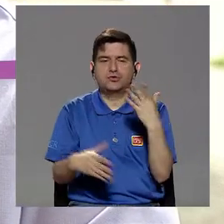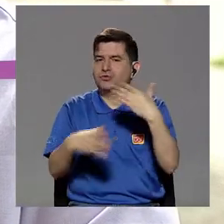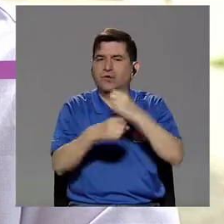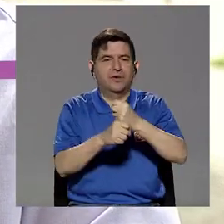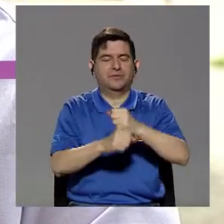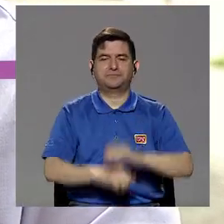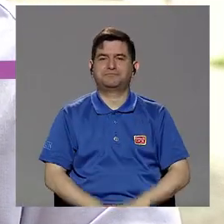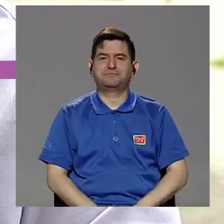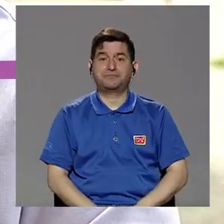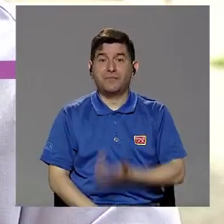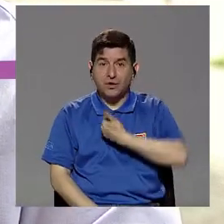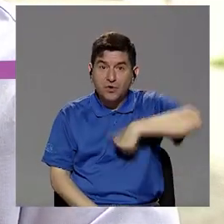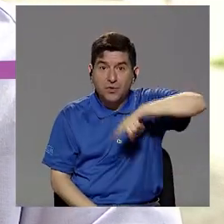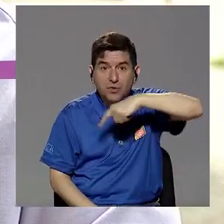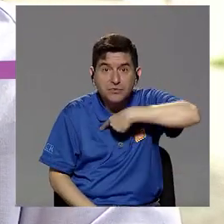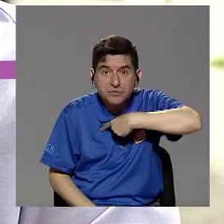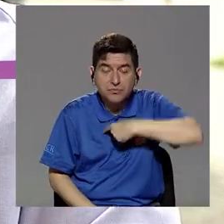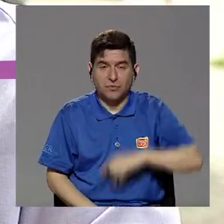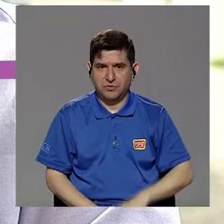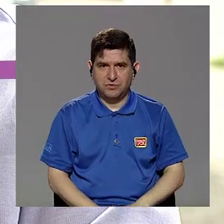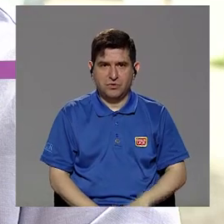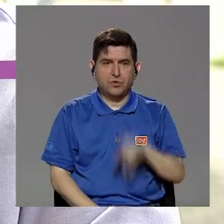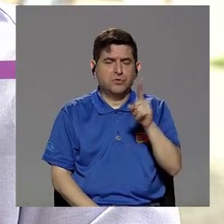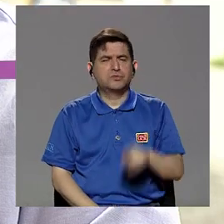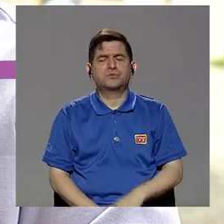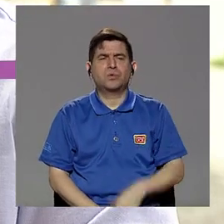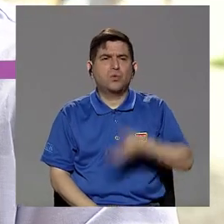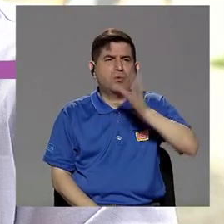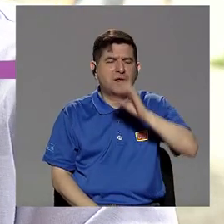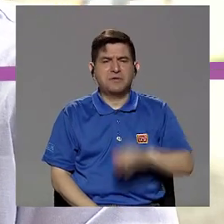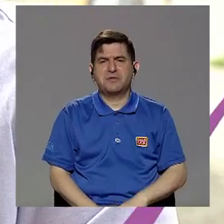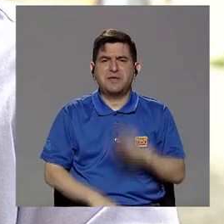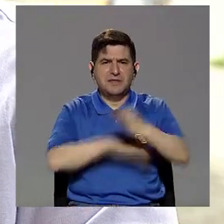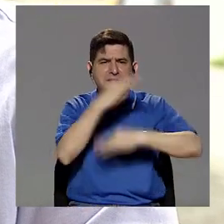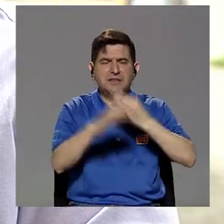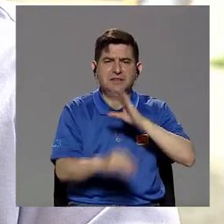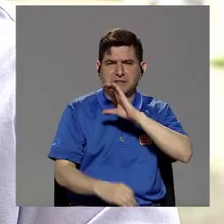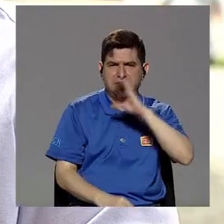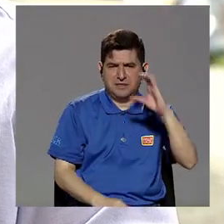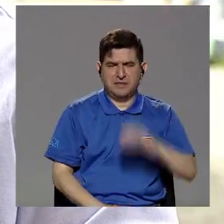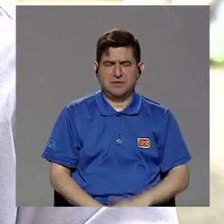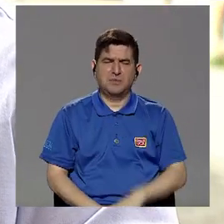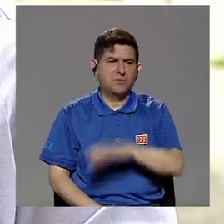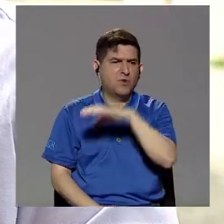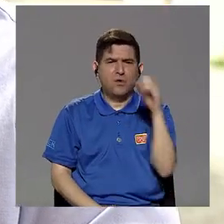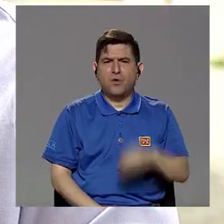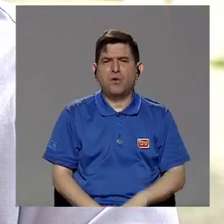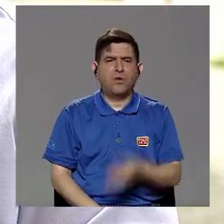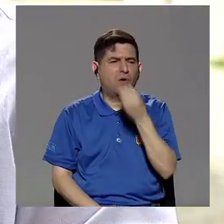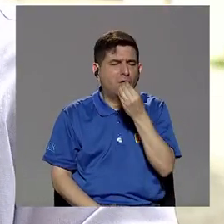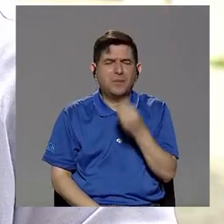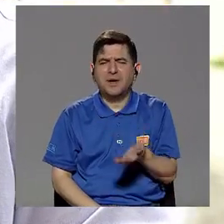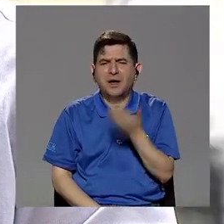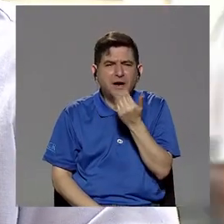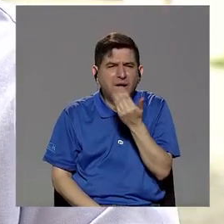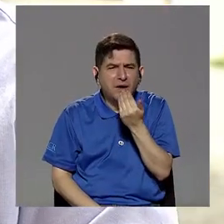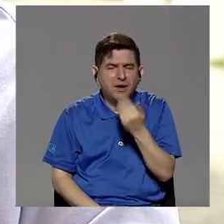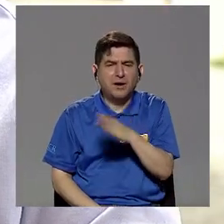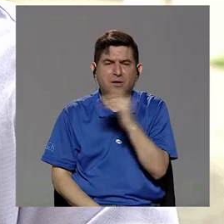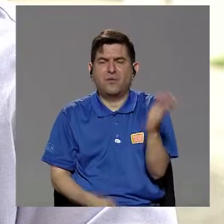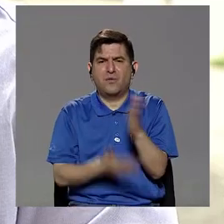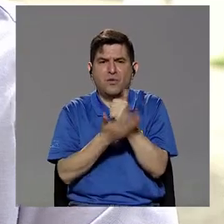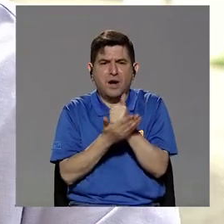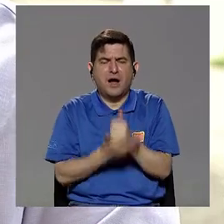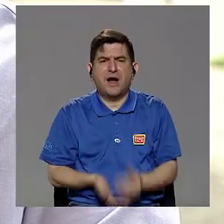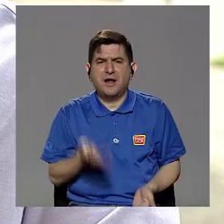síntoma que hace. Entonces, cuando nosotros tomamos algún refresco gaseoso irritante o comemos mucho chile